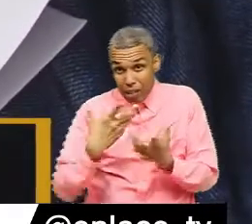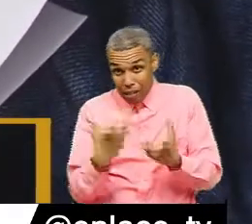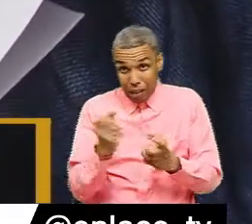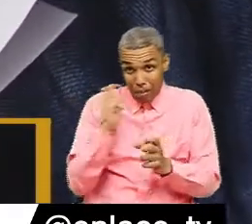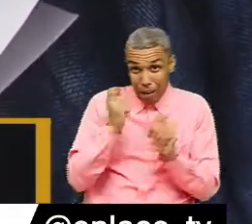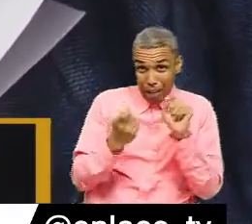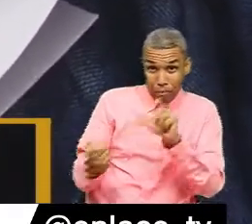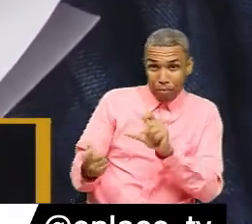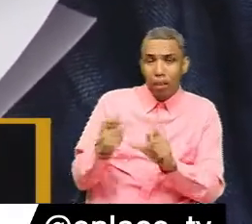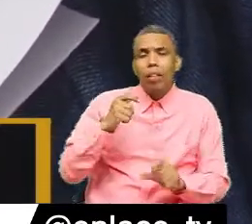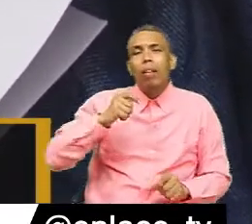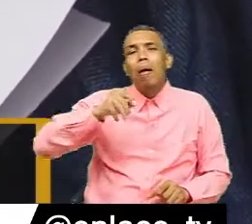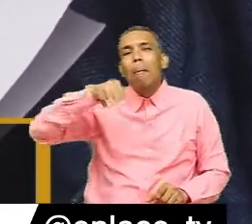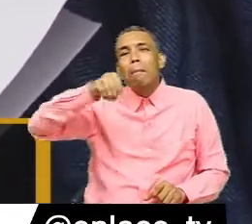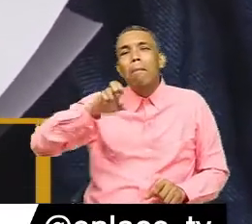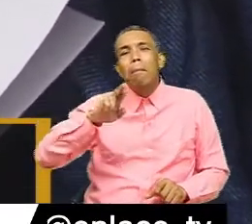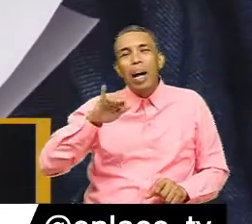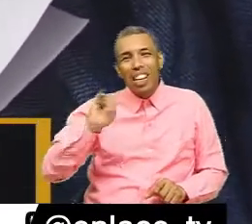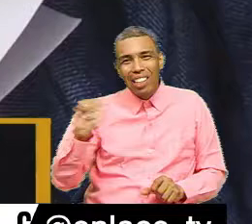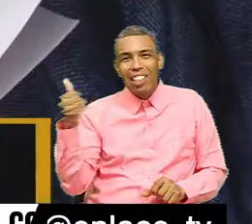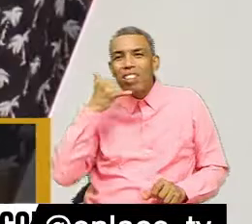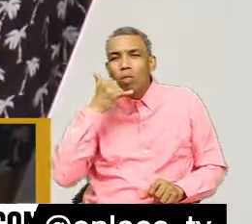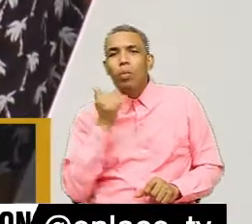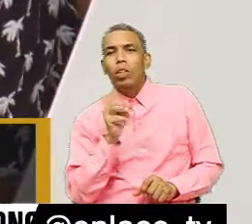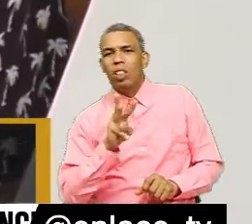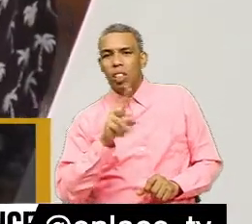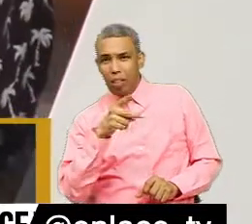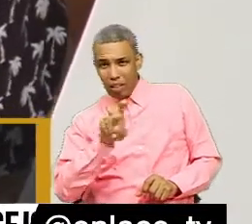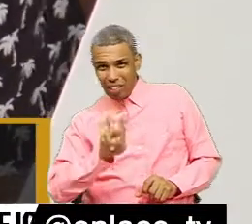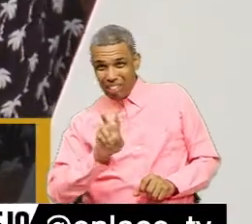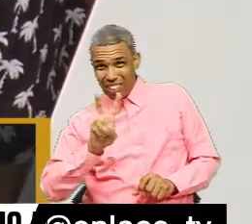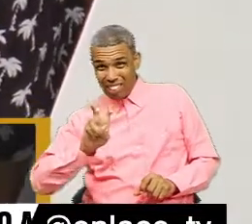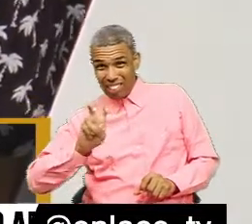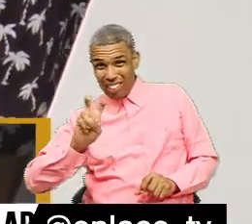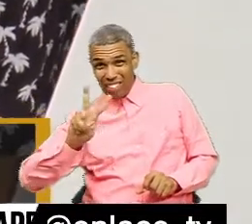la señora María al celular